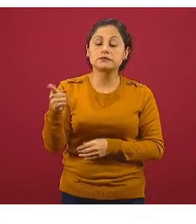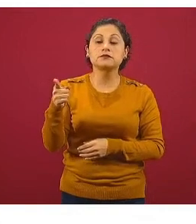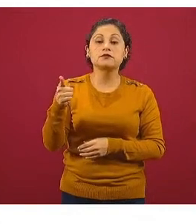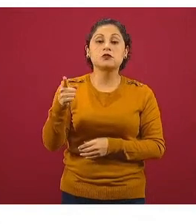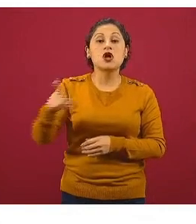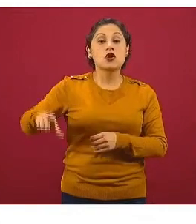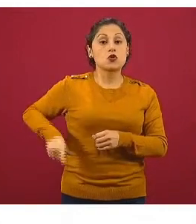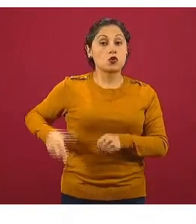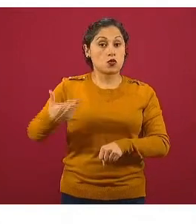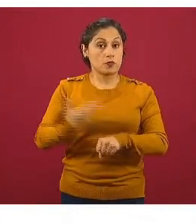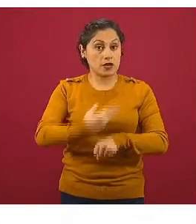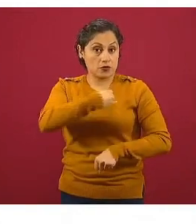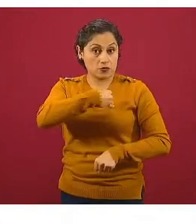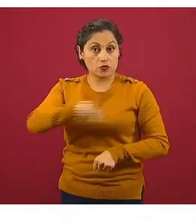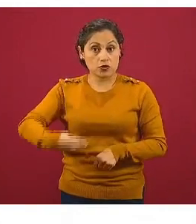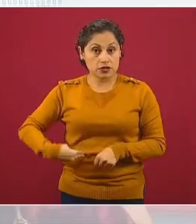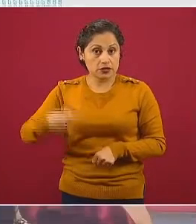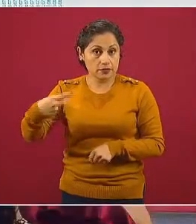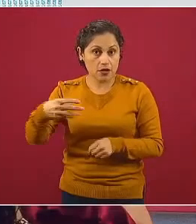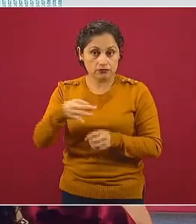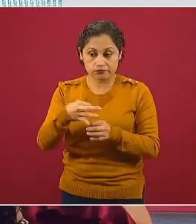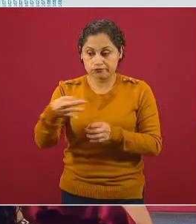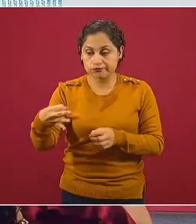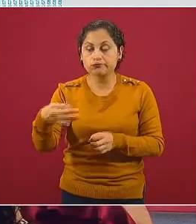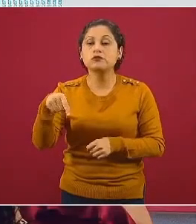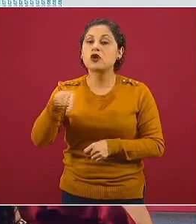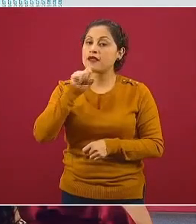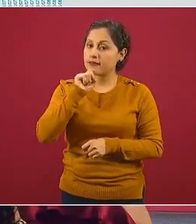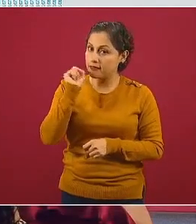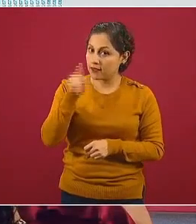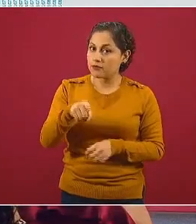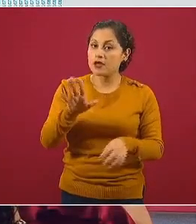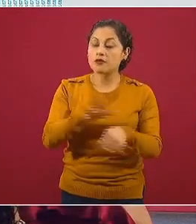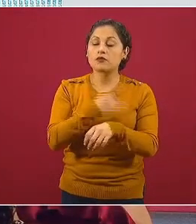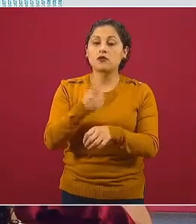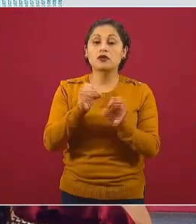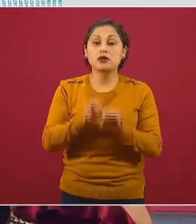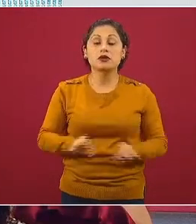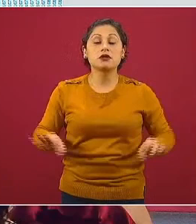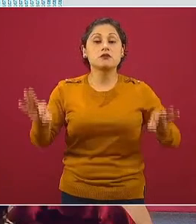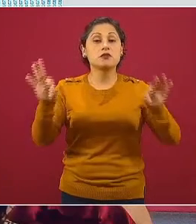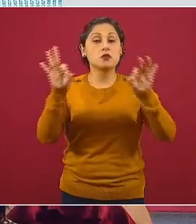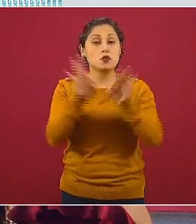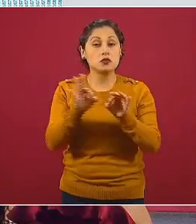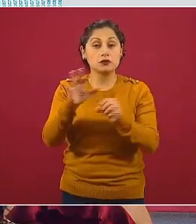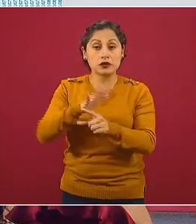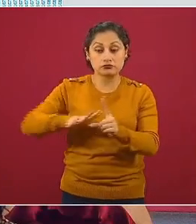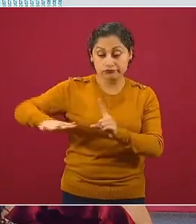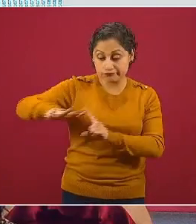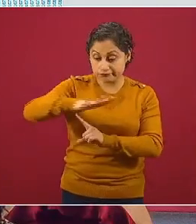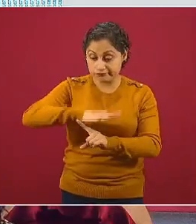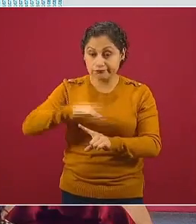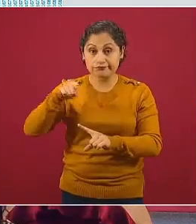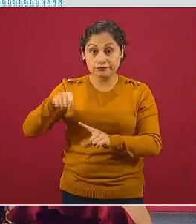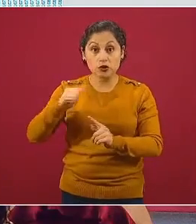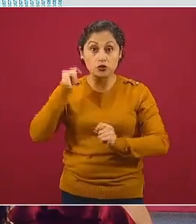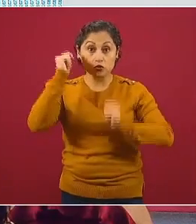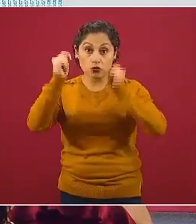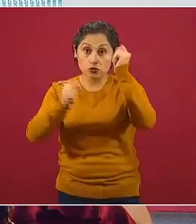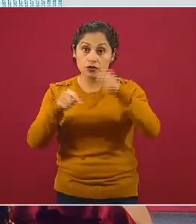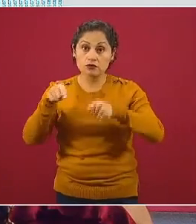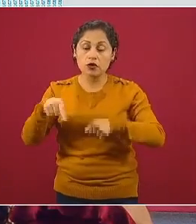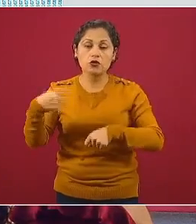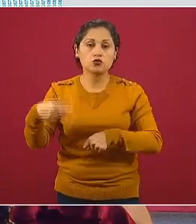municipal, muy importante, porque ha logrado en este importantísimo sitio turístico estratégico para la